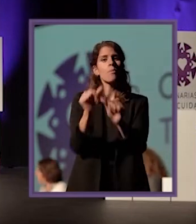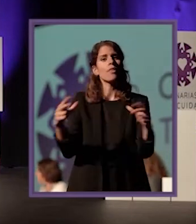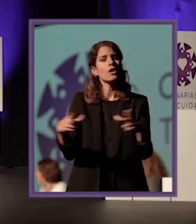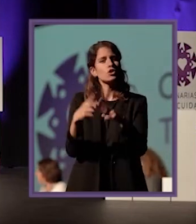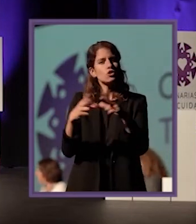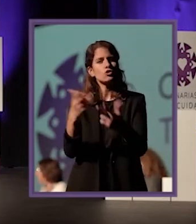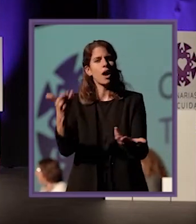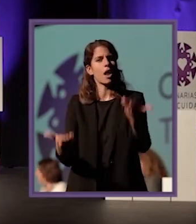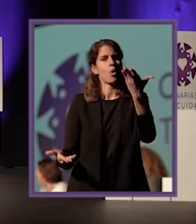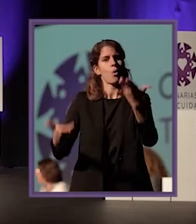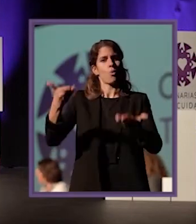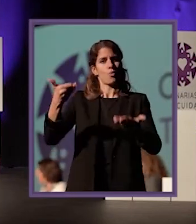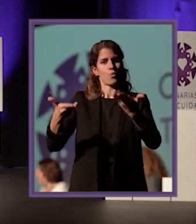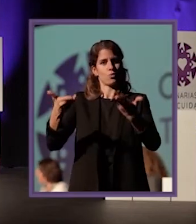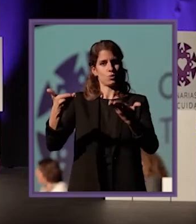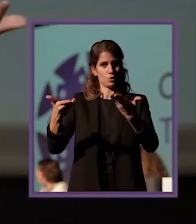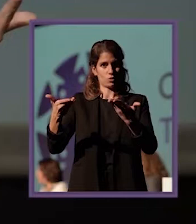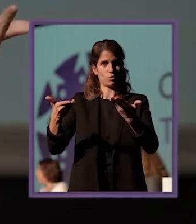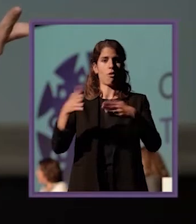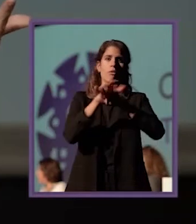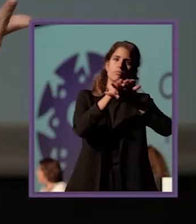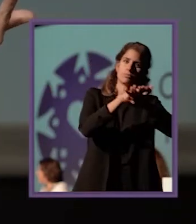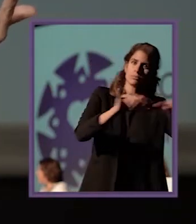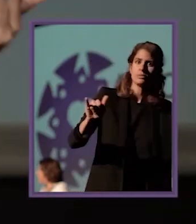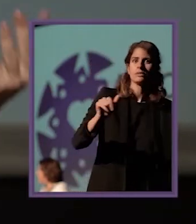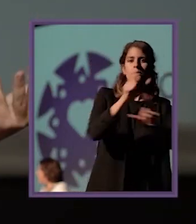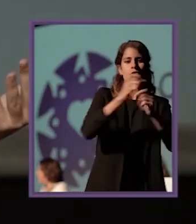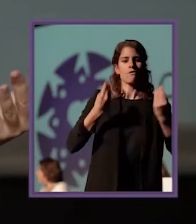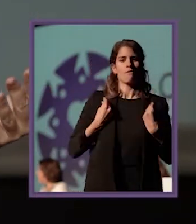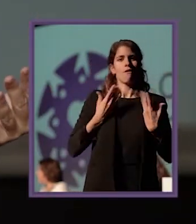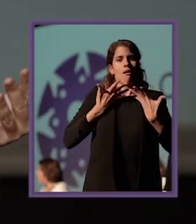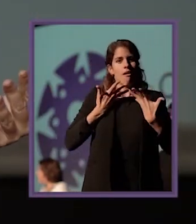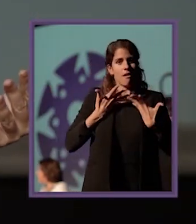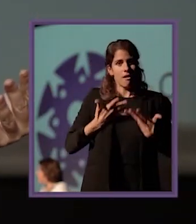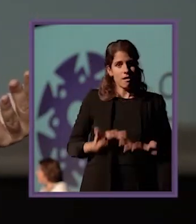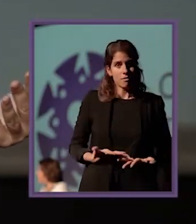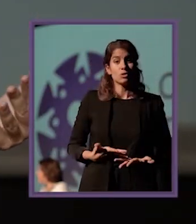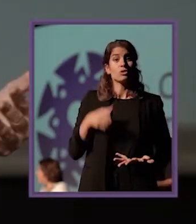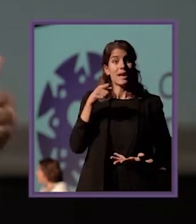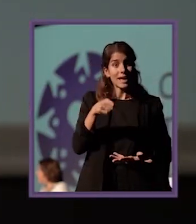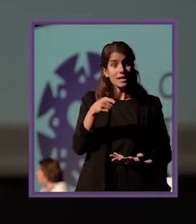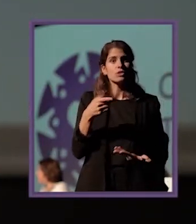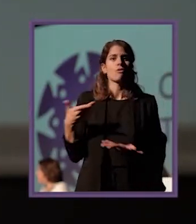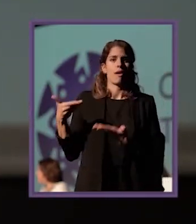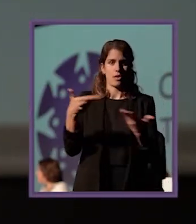más justo, más equitativo y más vivible, que es lo que estamos buscando.